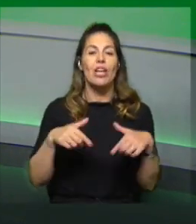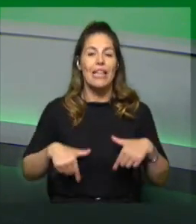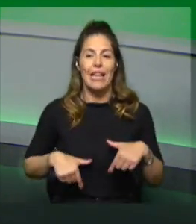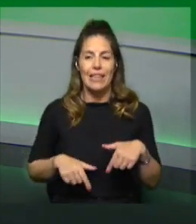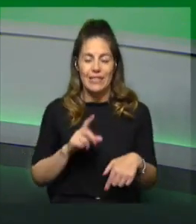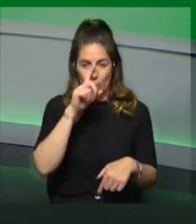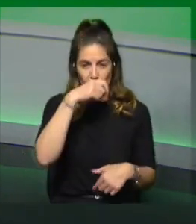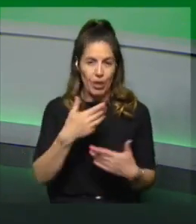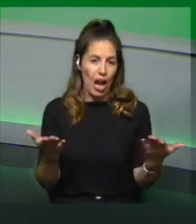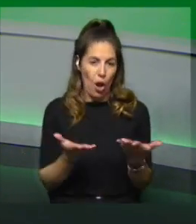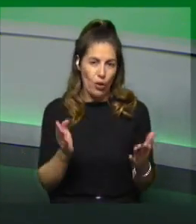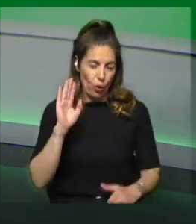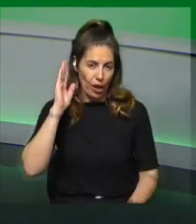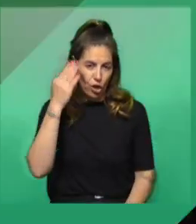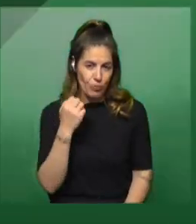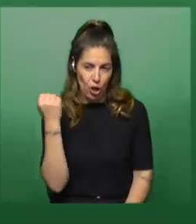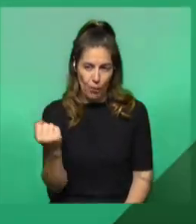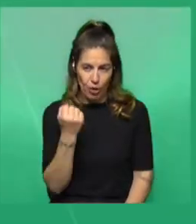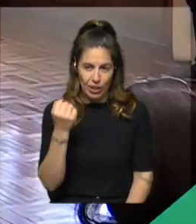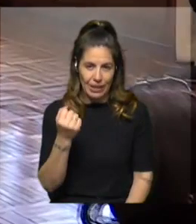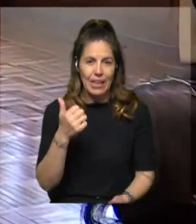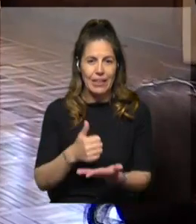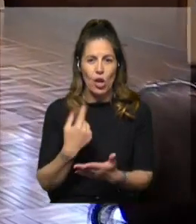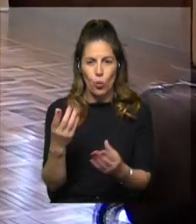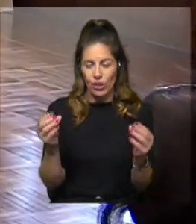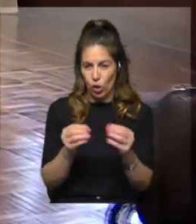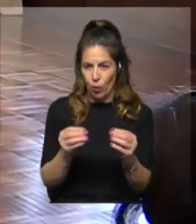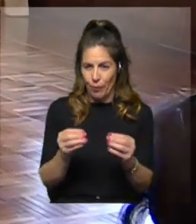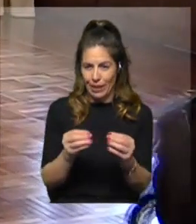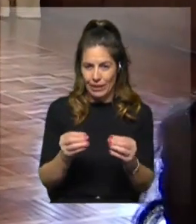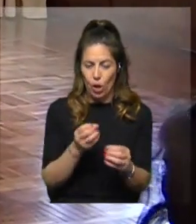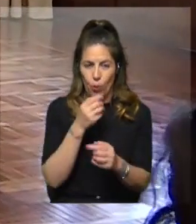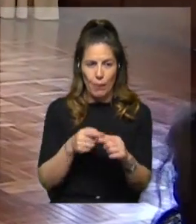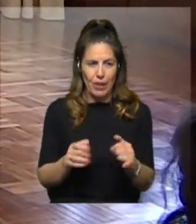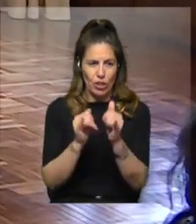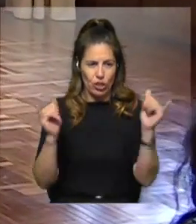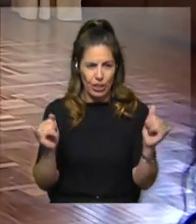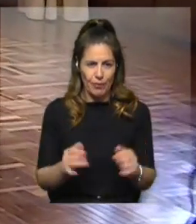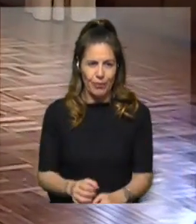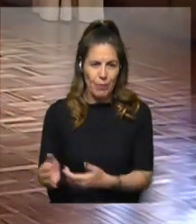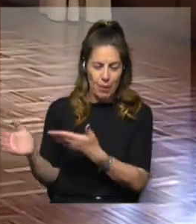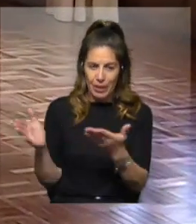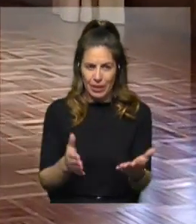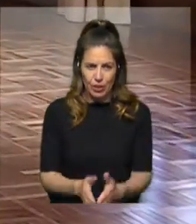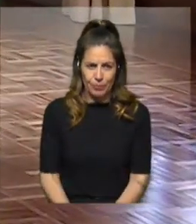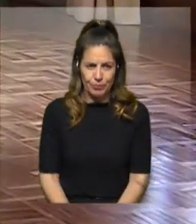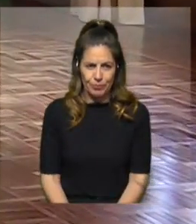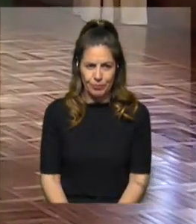hay un importante reconocimiento. Allí está nuestro periodista Federico Yurkovich. Buen mediodía, Federico. Bienvenido, adelante.